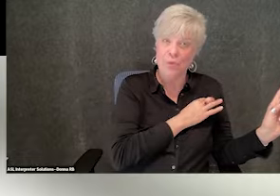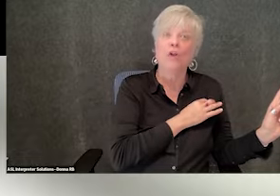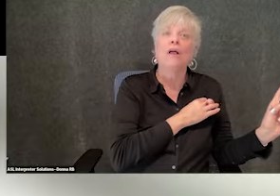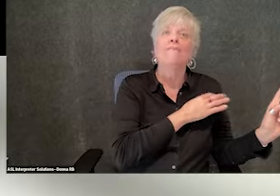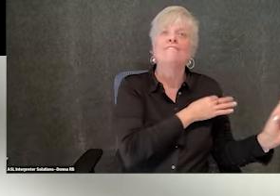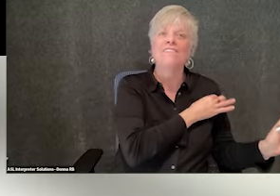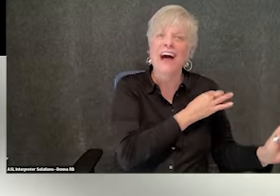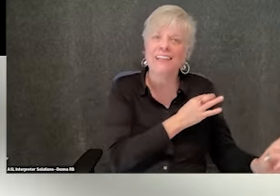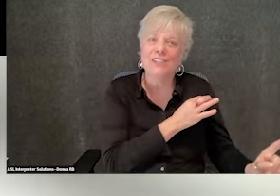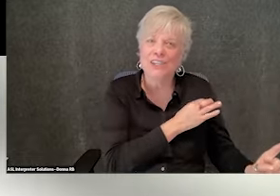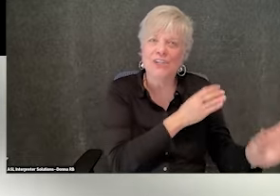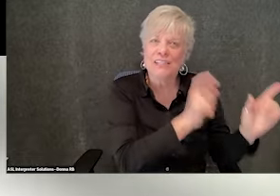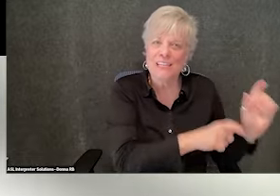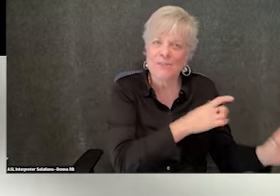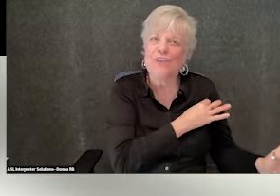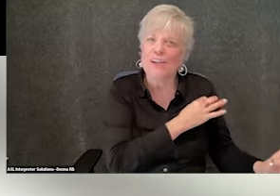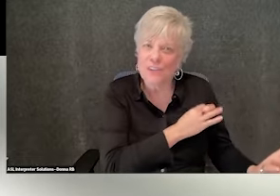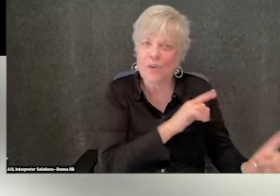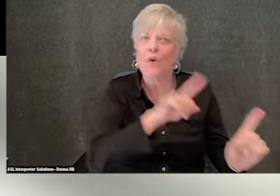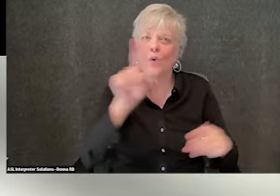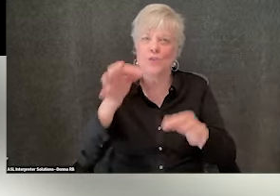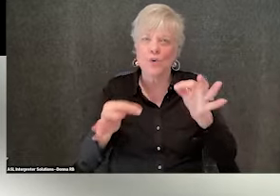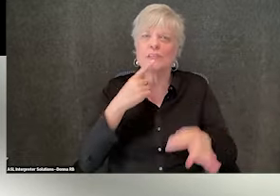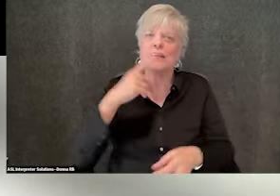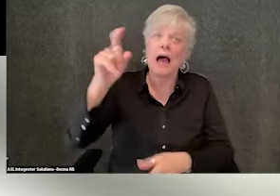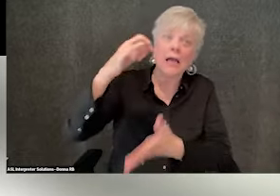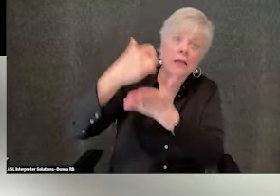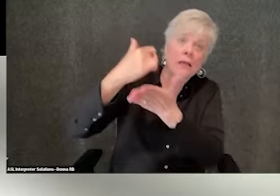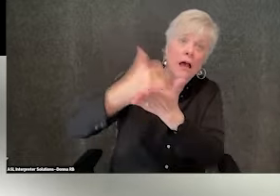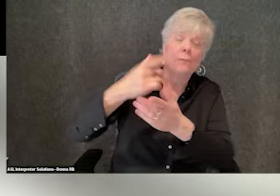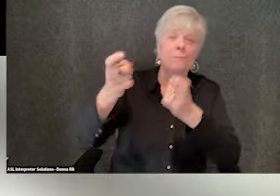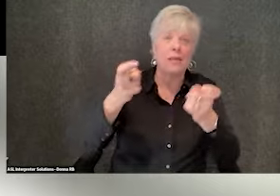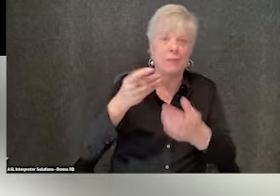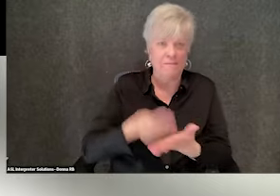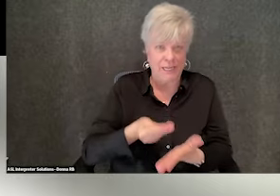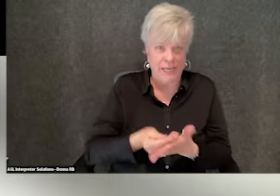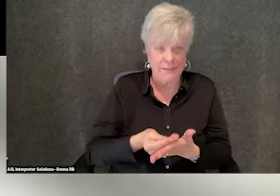del custodio. Ahí en esa casa el voluntario va.